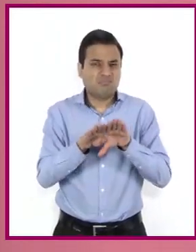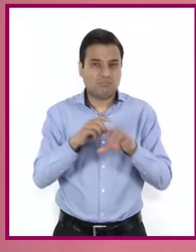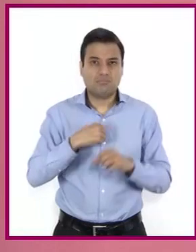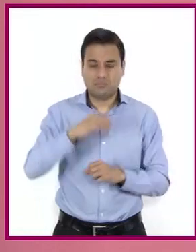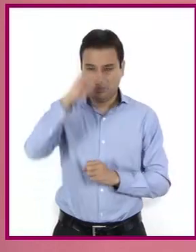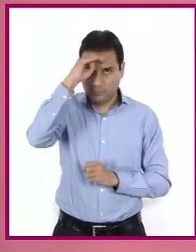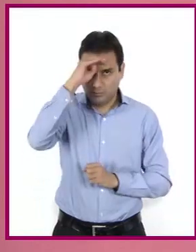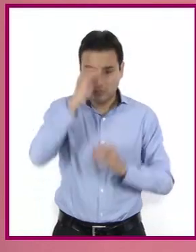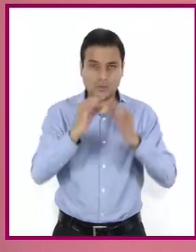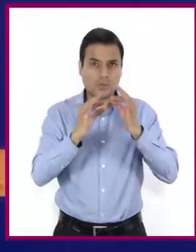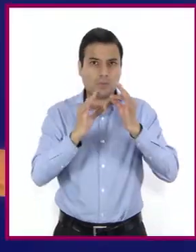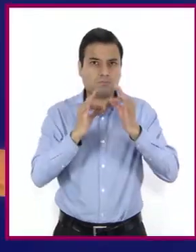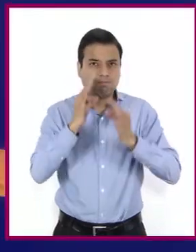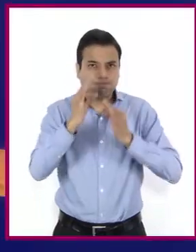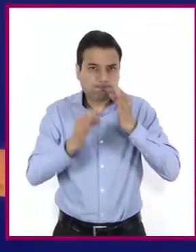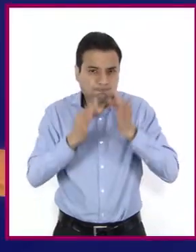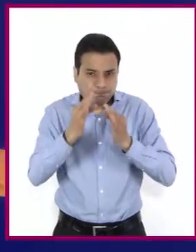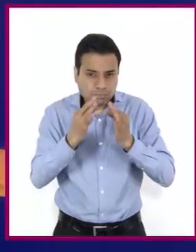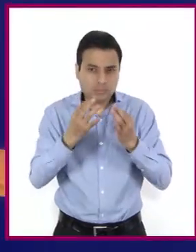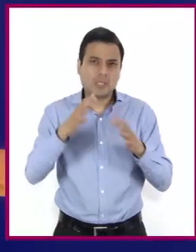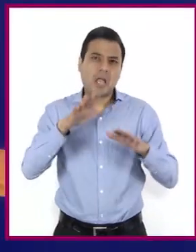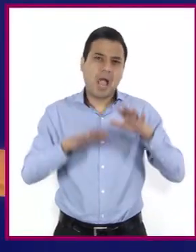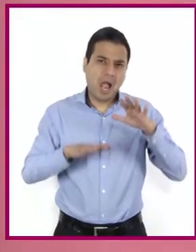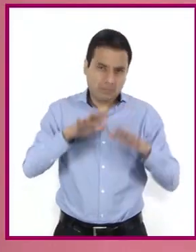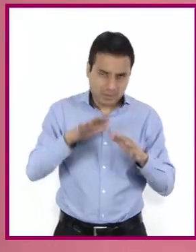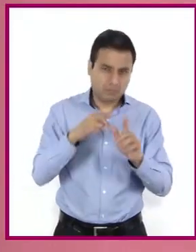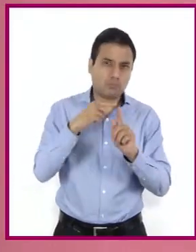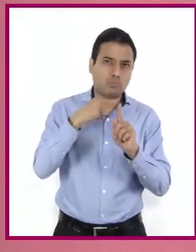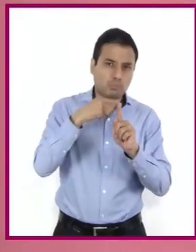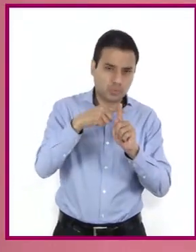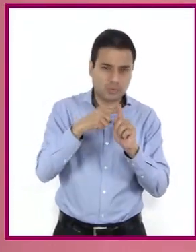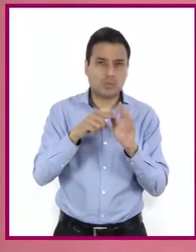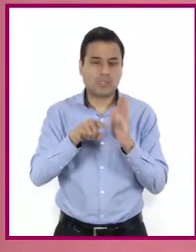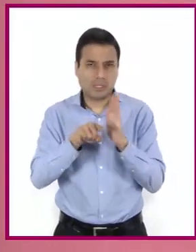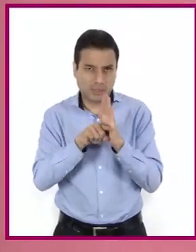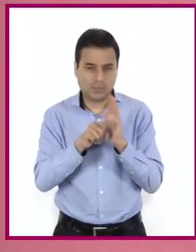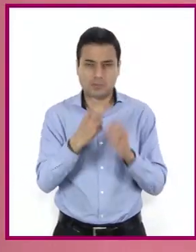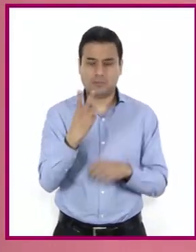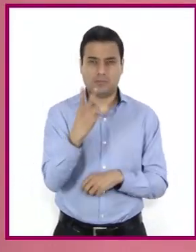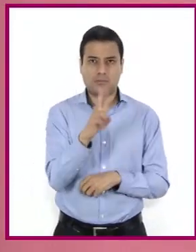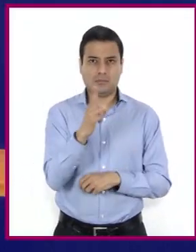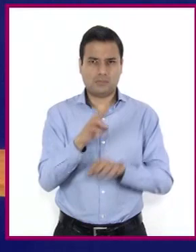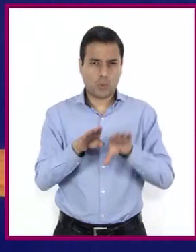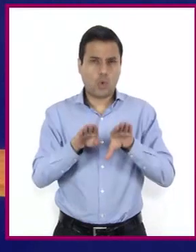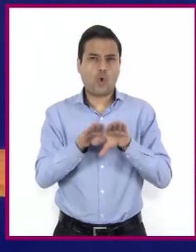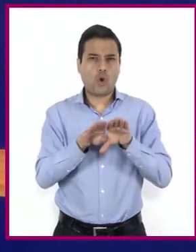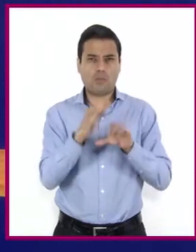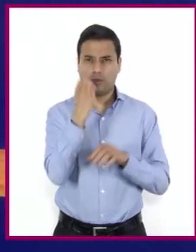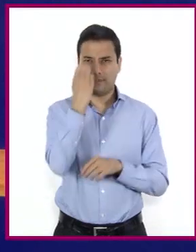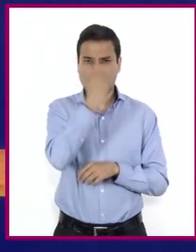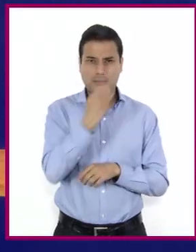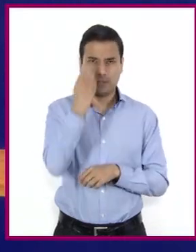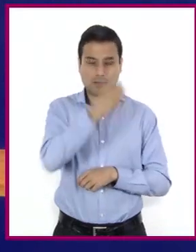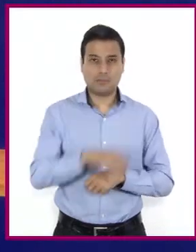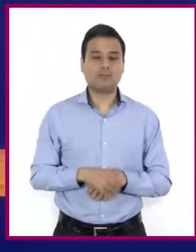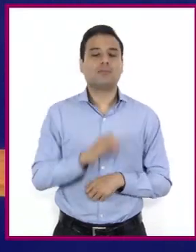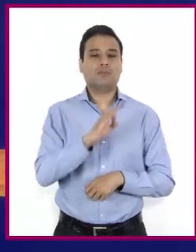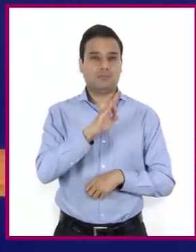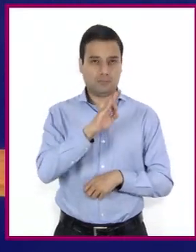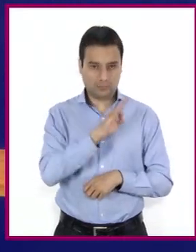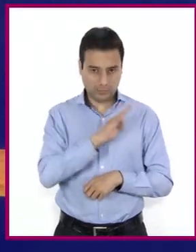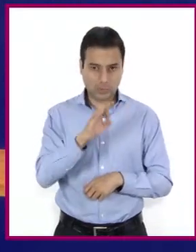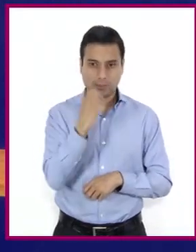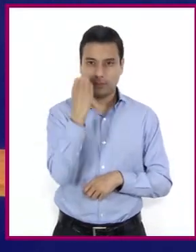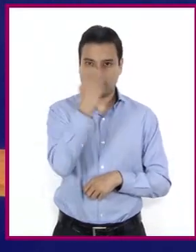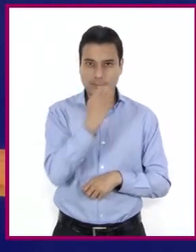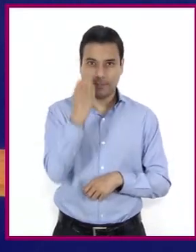son como un volado. Puede que tengan éxito o puede que no, pero ¿no se puede medir? Claro que se pueden medir.